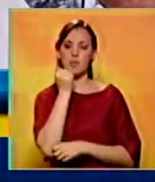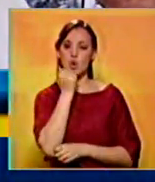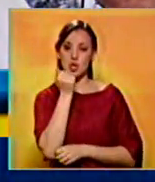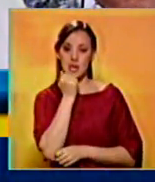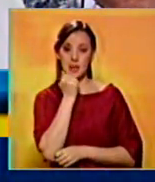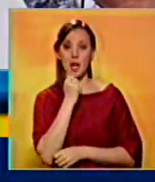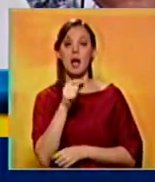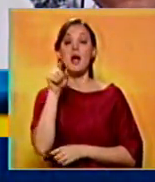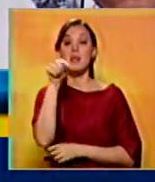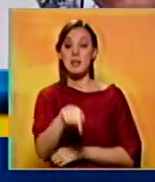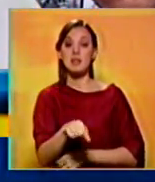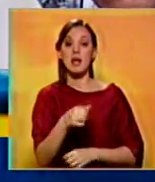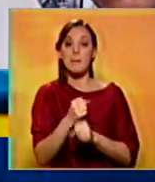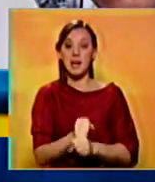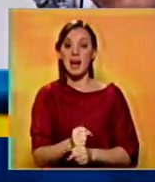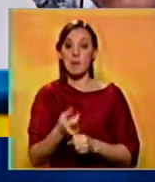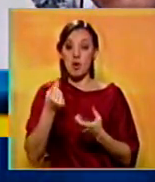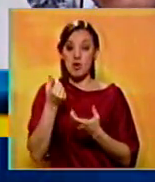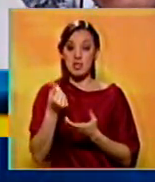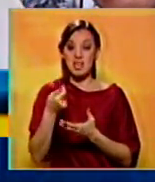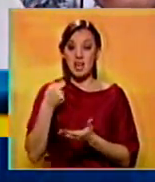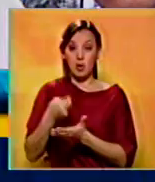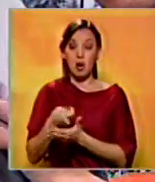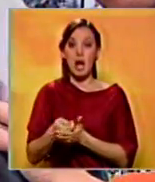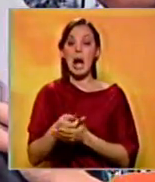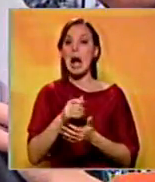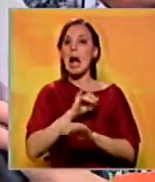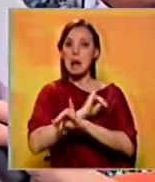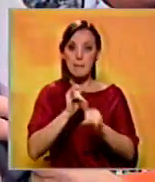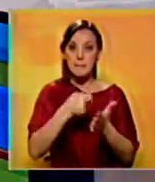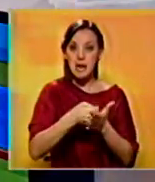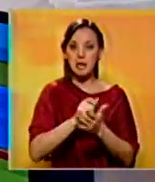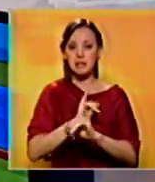aquí los trabajadores hasta que no tengamos Los Reales en el bolsillo no levantamos la protesta an